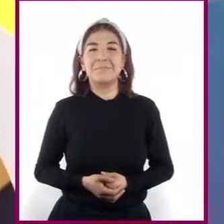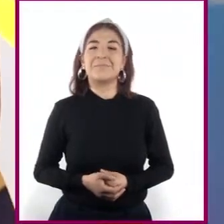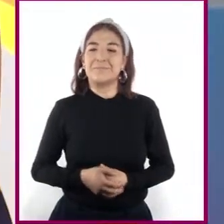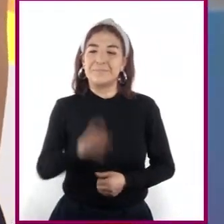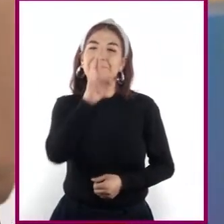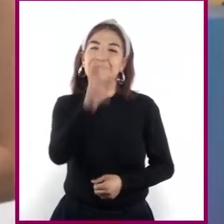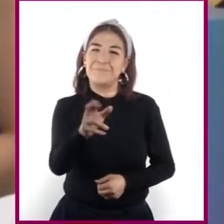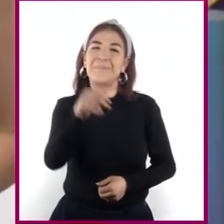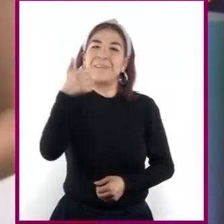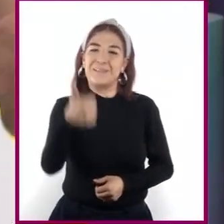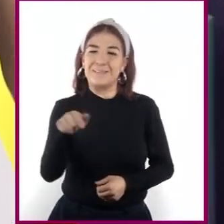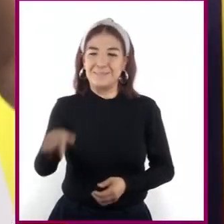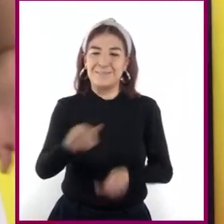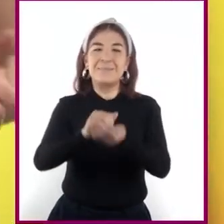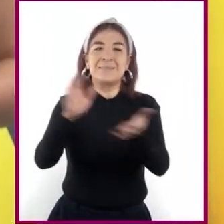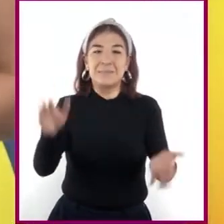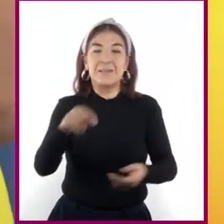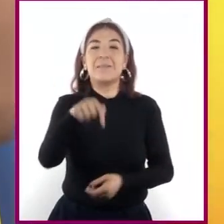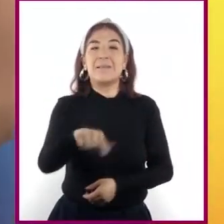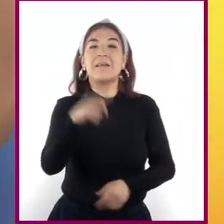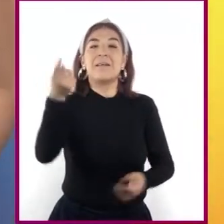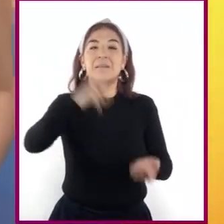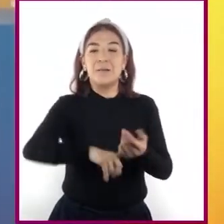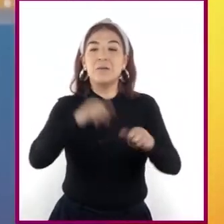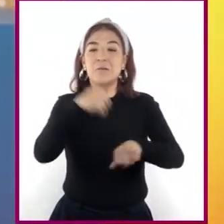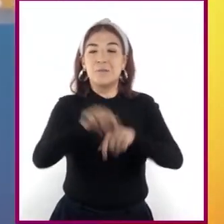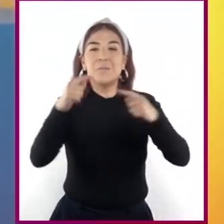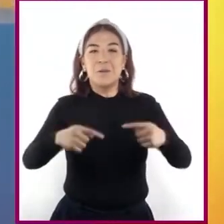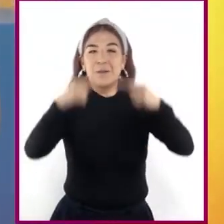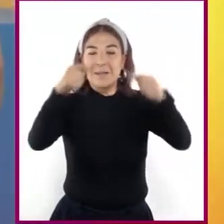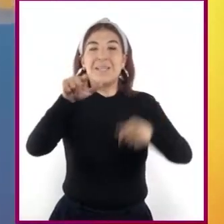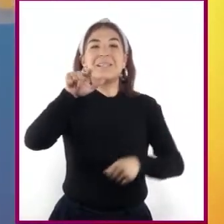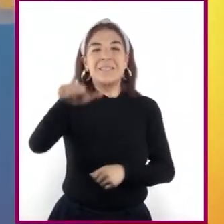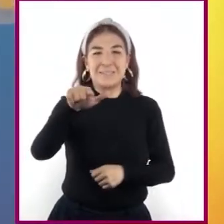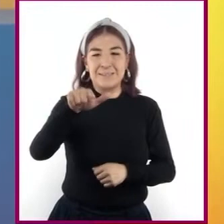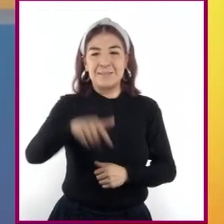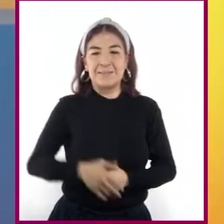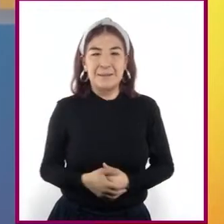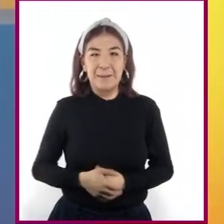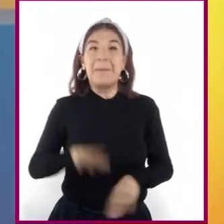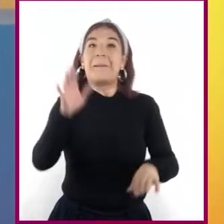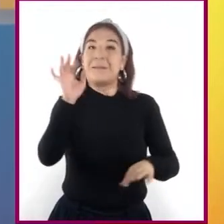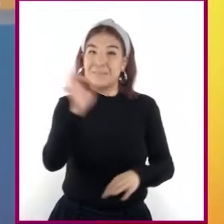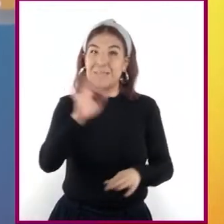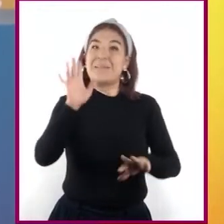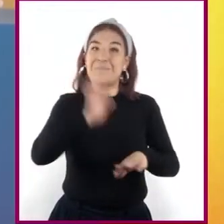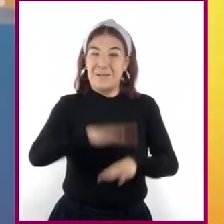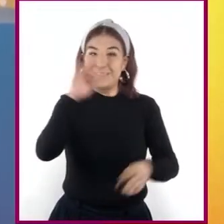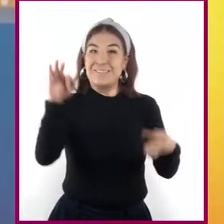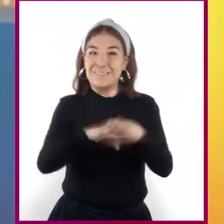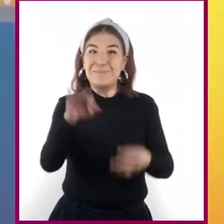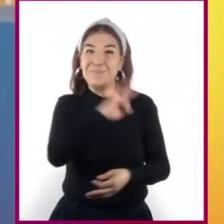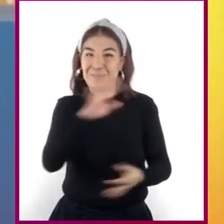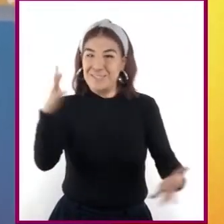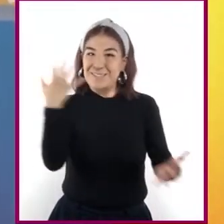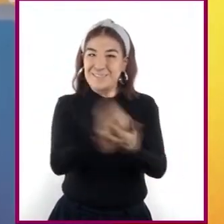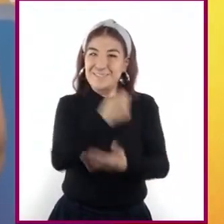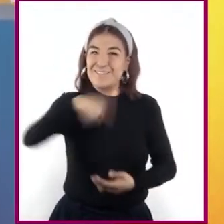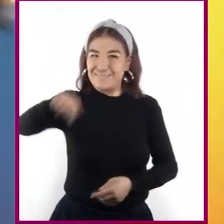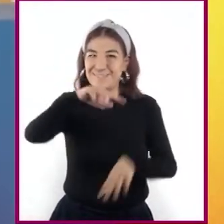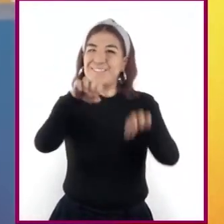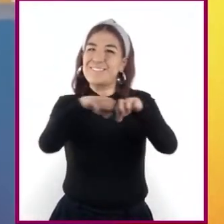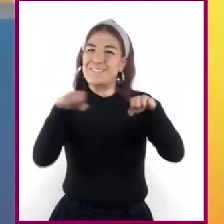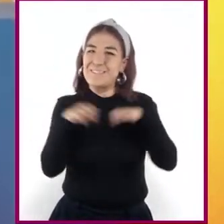Obtuvimos 6 en el dado, lo cual nos ubica en la casilla 17. Estamos más cerca de lograr el triunfo, equipo